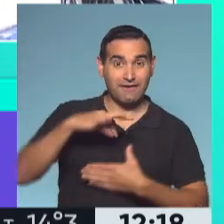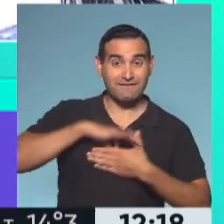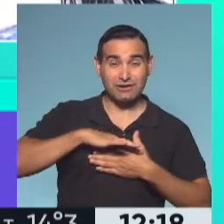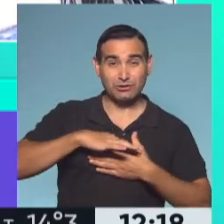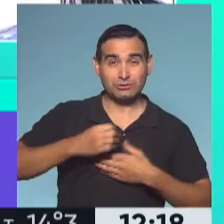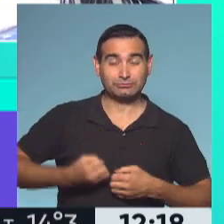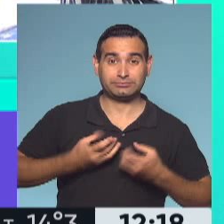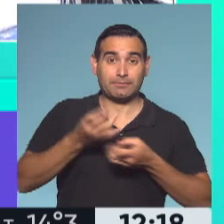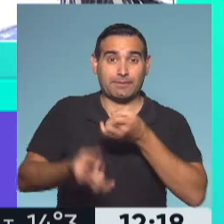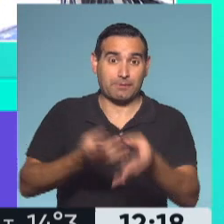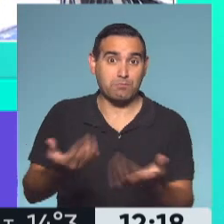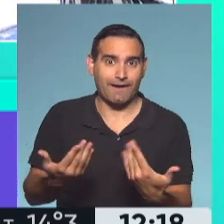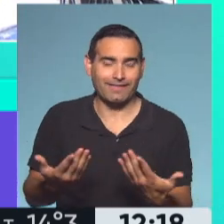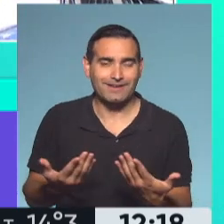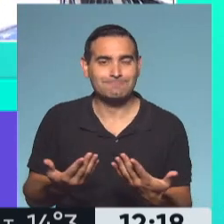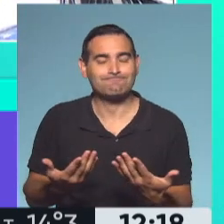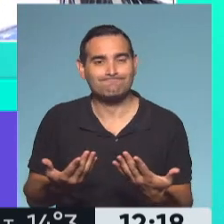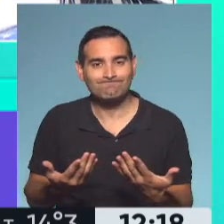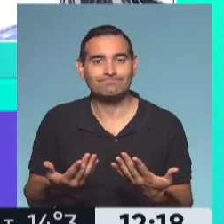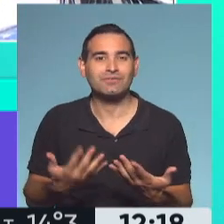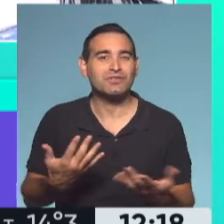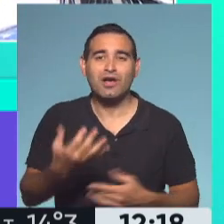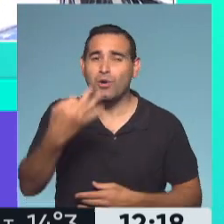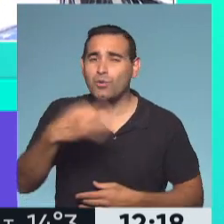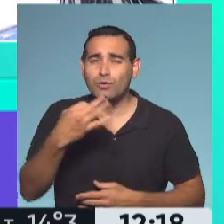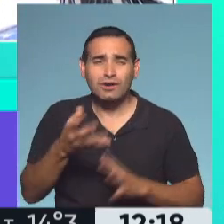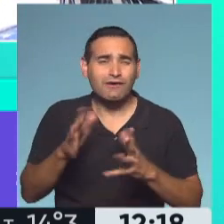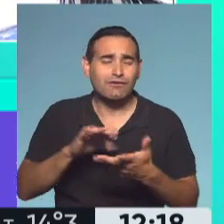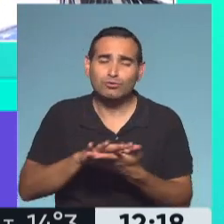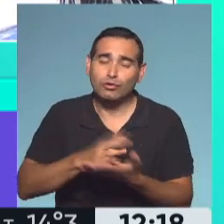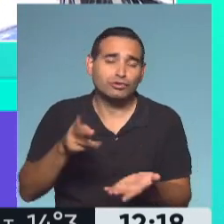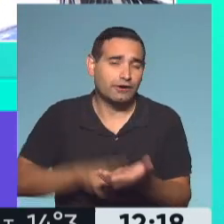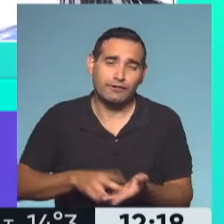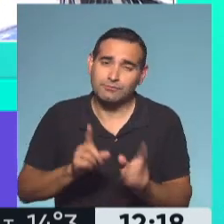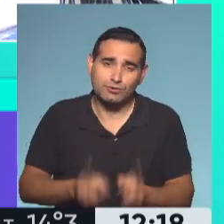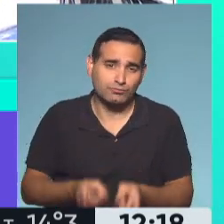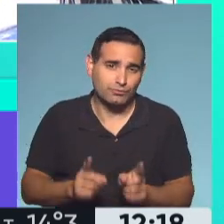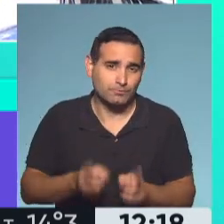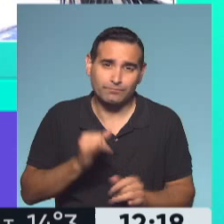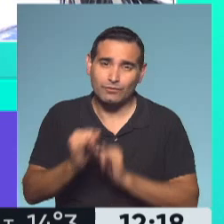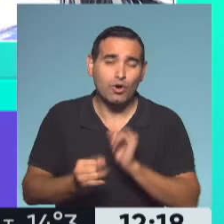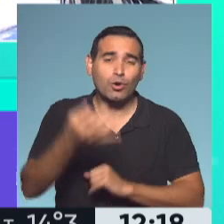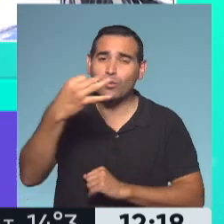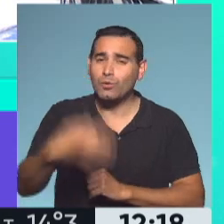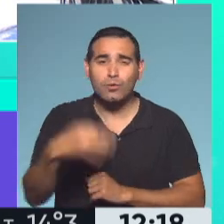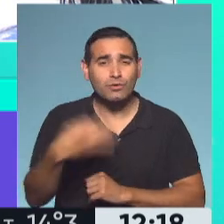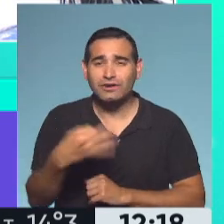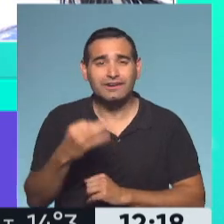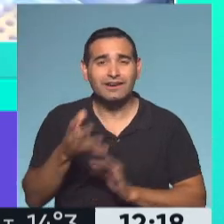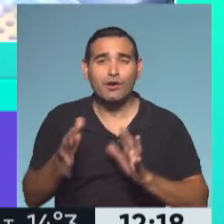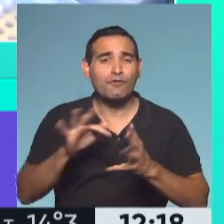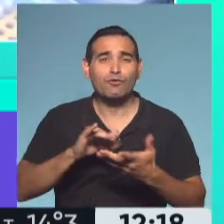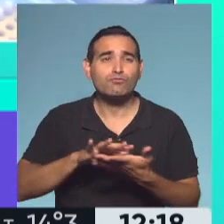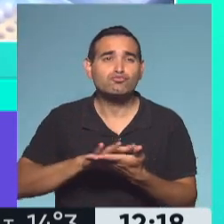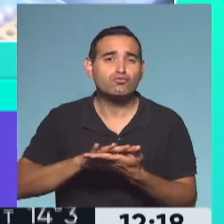pueden transmitirlo. Entonces, el único recurso, volvemos otra vez sobre el mismo punto, el único recurso